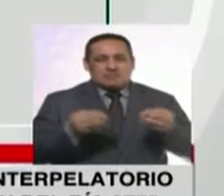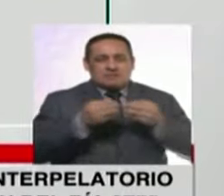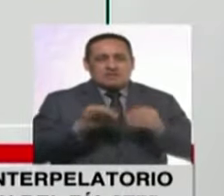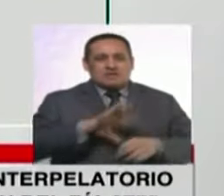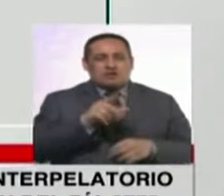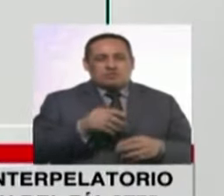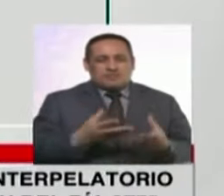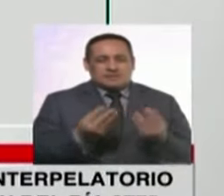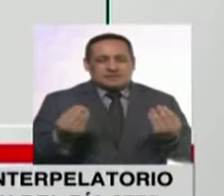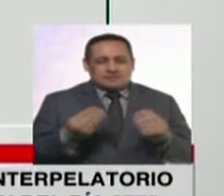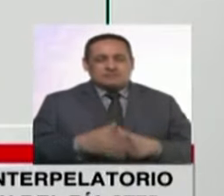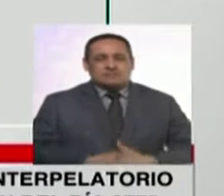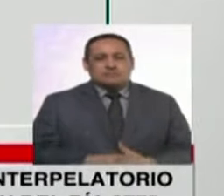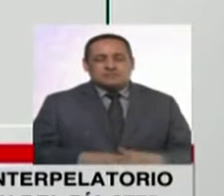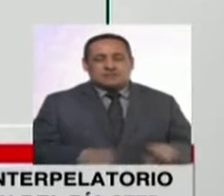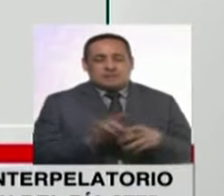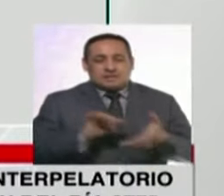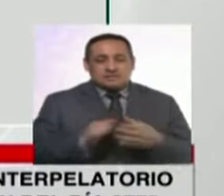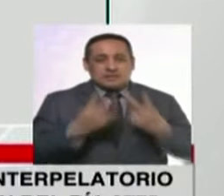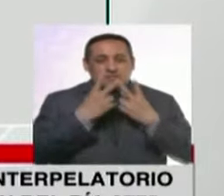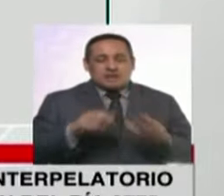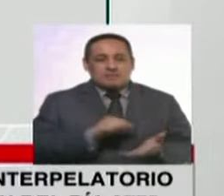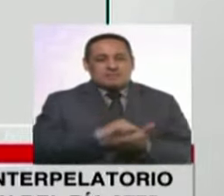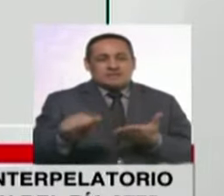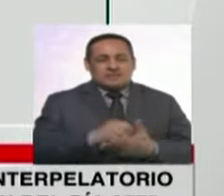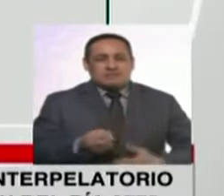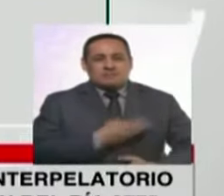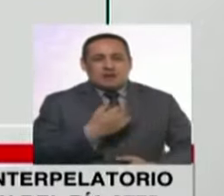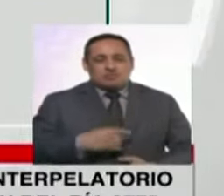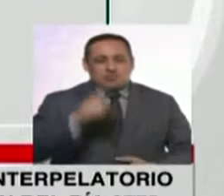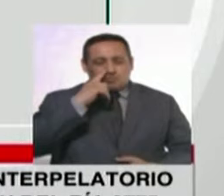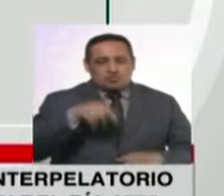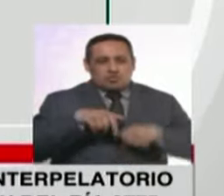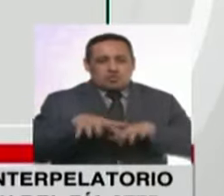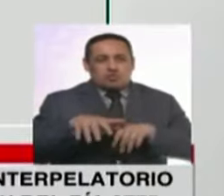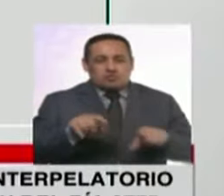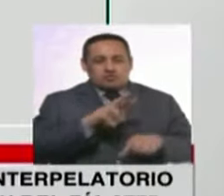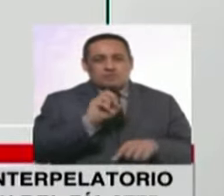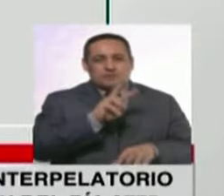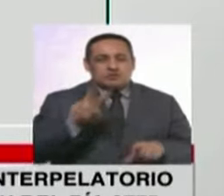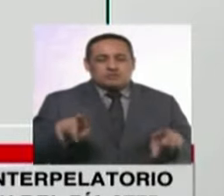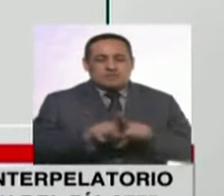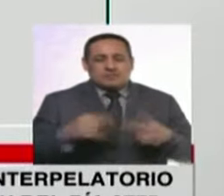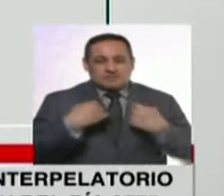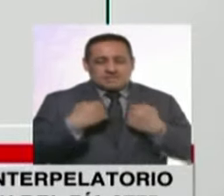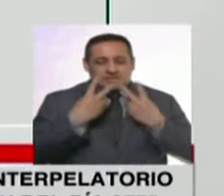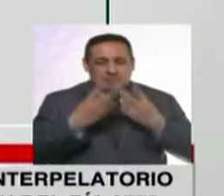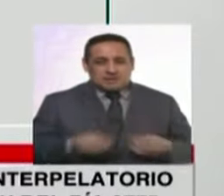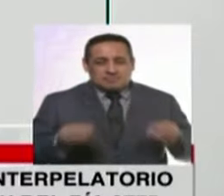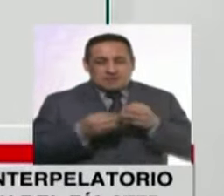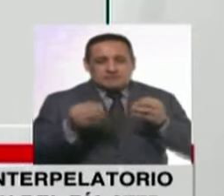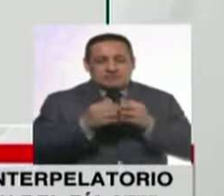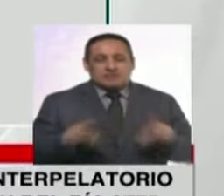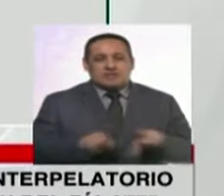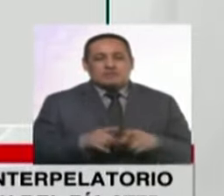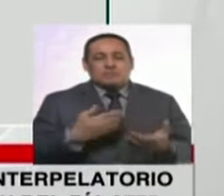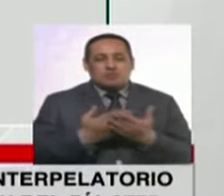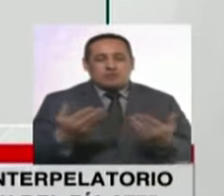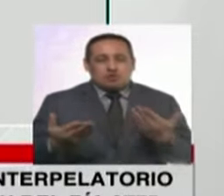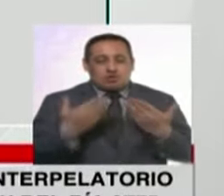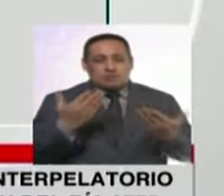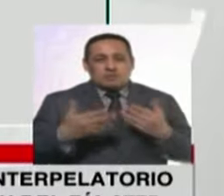el patrimonio como se aprecia en los meses de mayo junio y Julio 2022 muestran una mayor incidencia si la